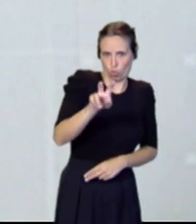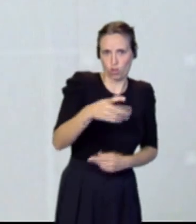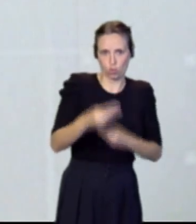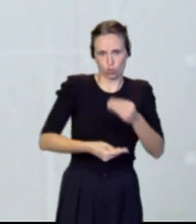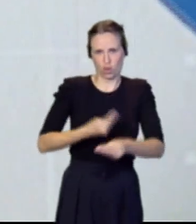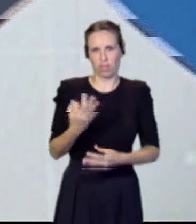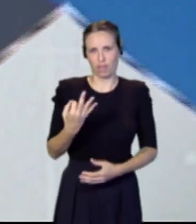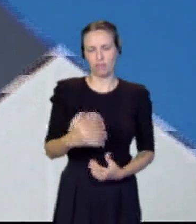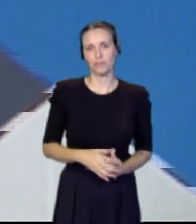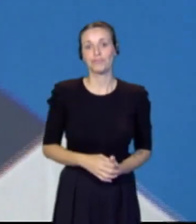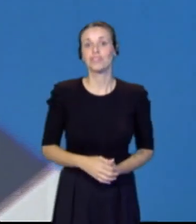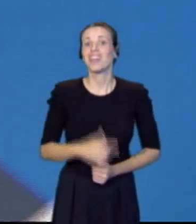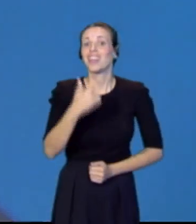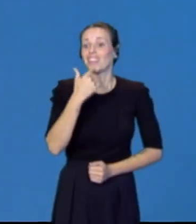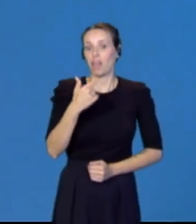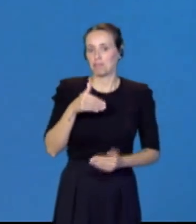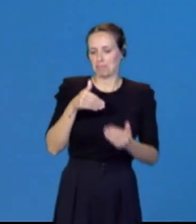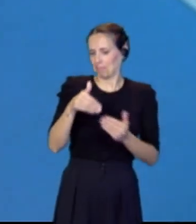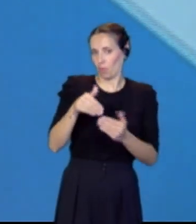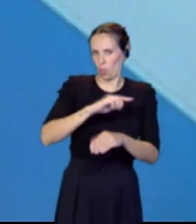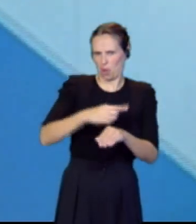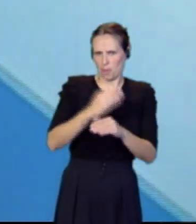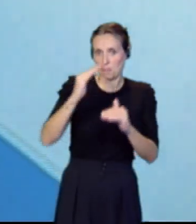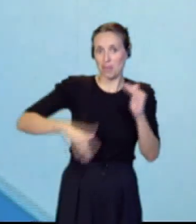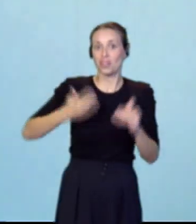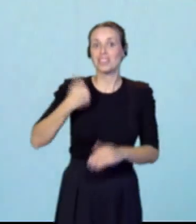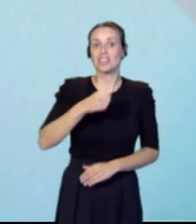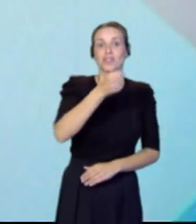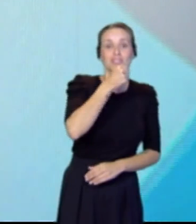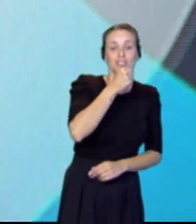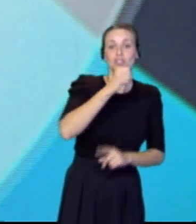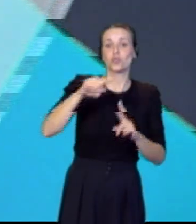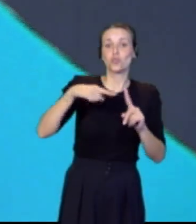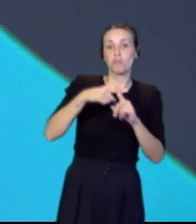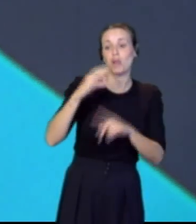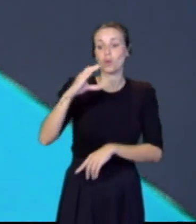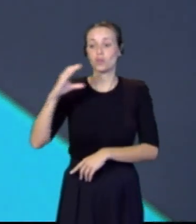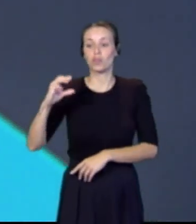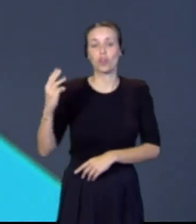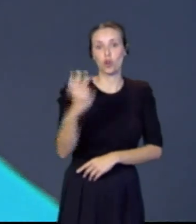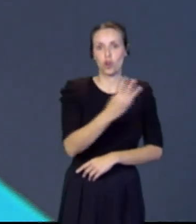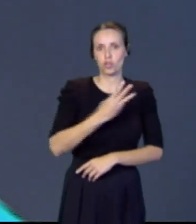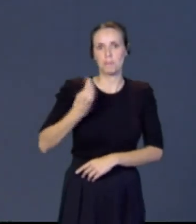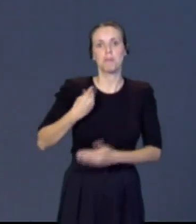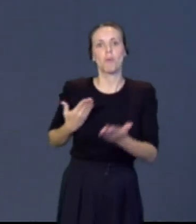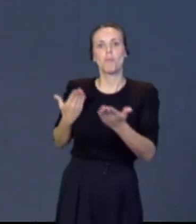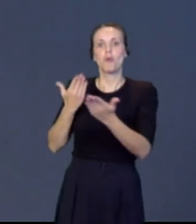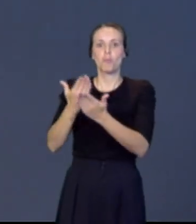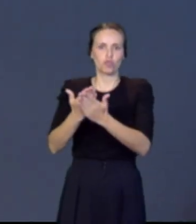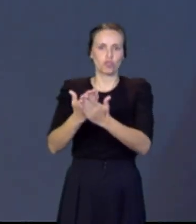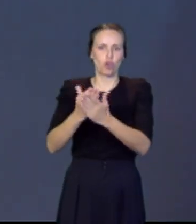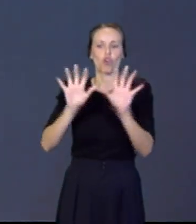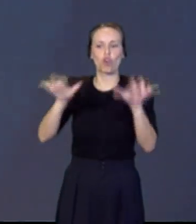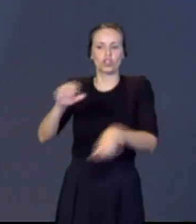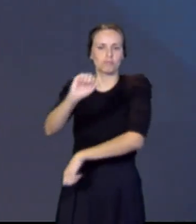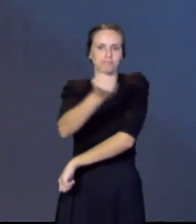Pues ya les decían que en menos de una hora está previsto que Partido Socialista, Sumar y Coalición Canaria registren en el Congreso esa proposición para